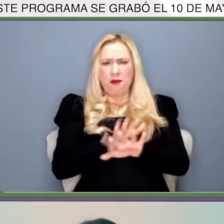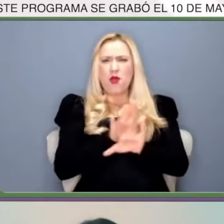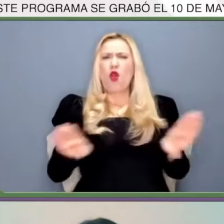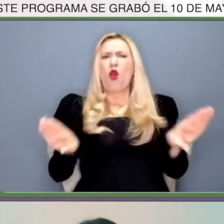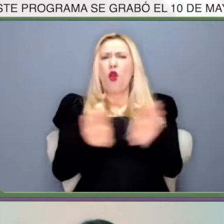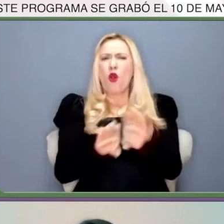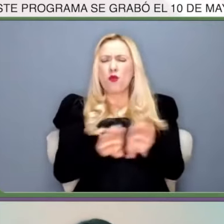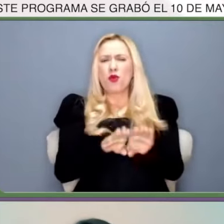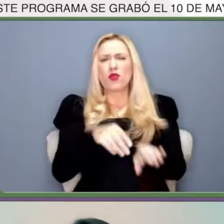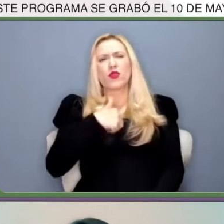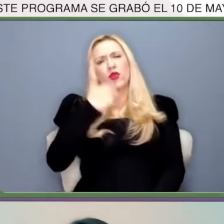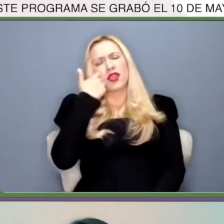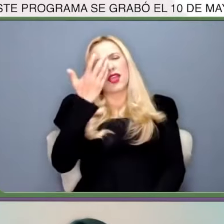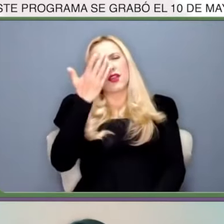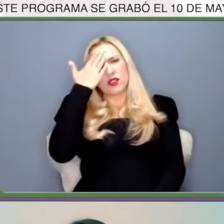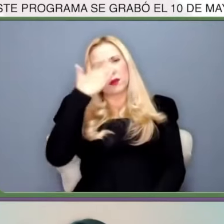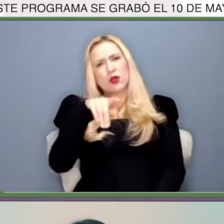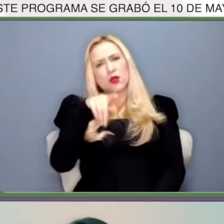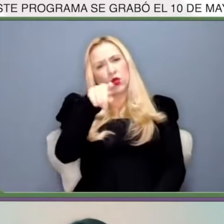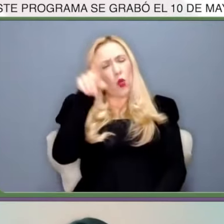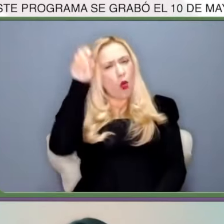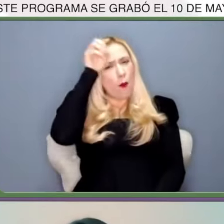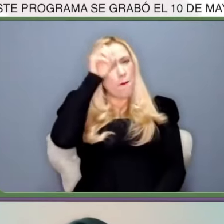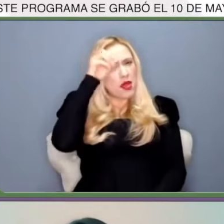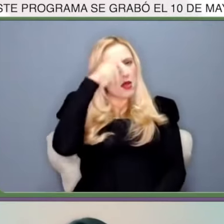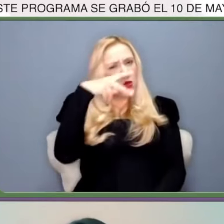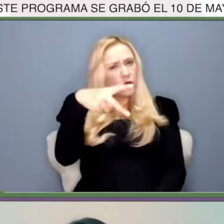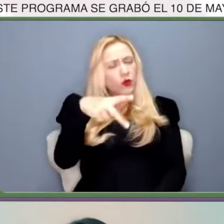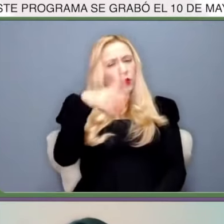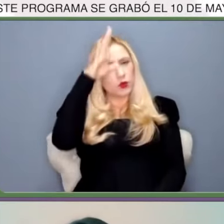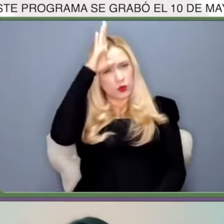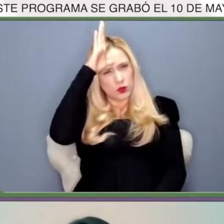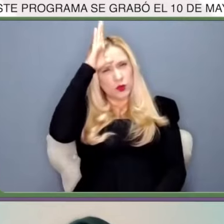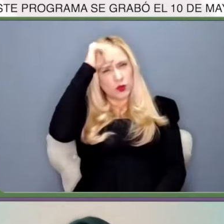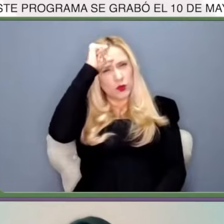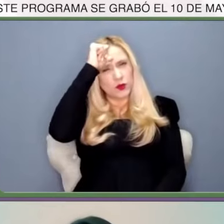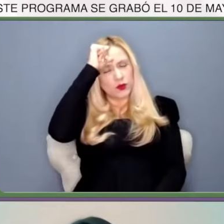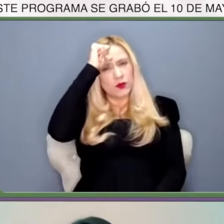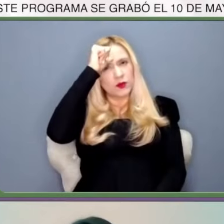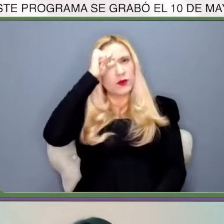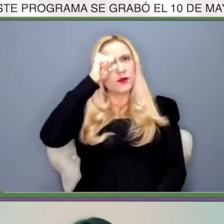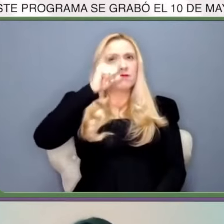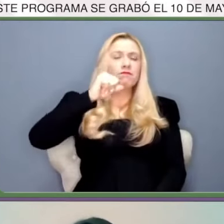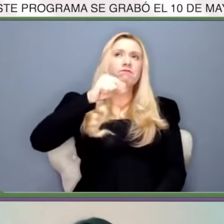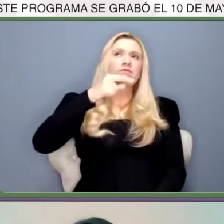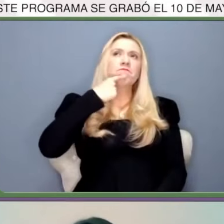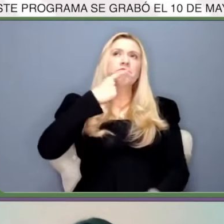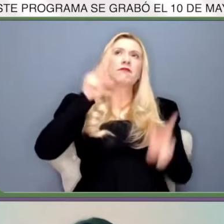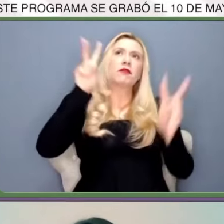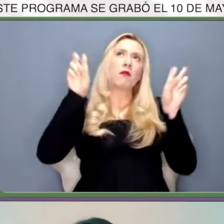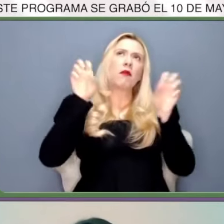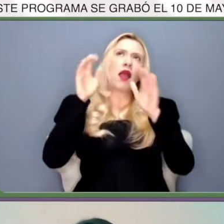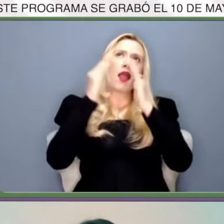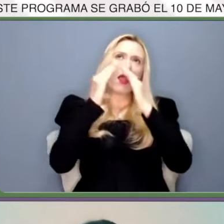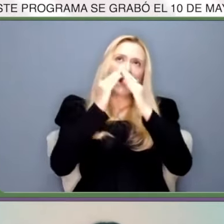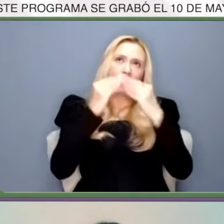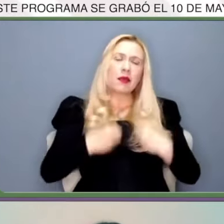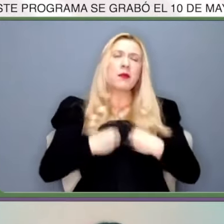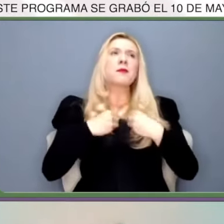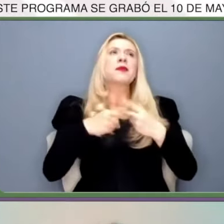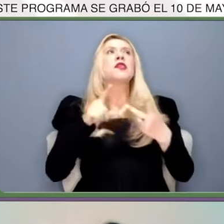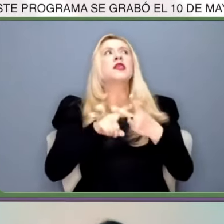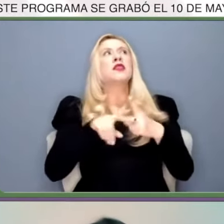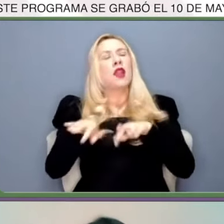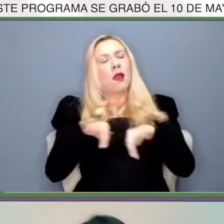mucho conocer tu opinión, porque aquella vez nos hablabas justo sobre la que ya nos comentaste, el tema de vivienda, el tema de trabajo, en fin. Entonces,